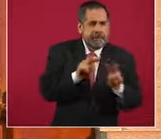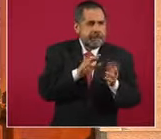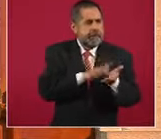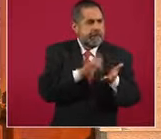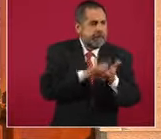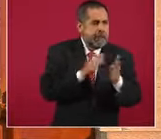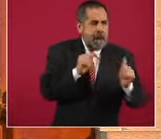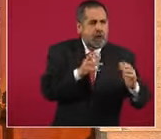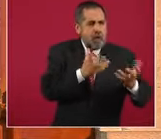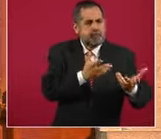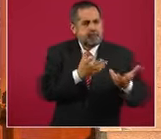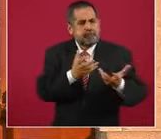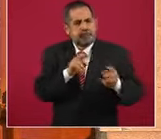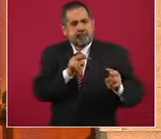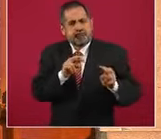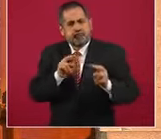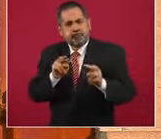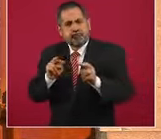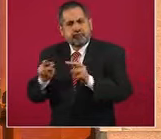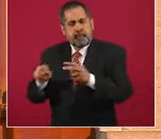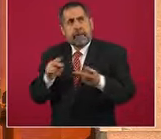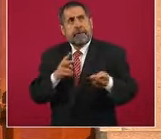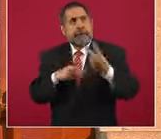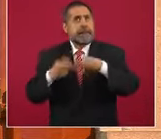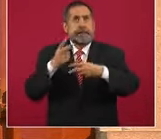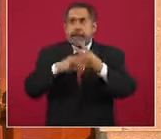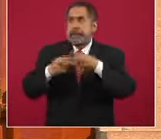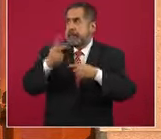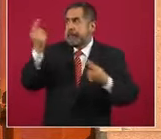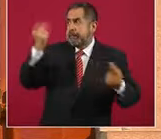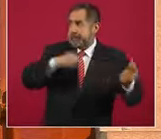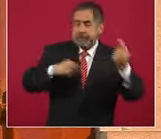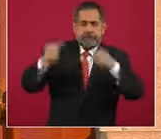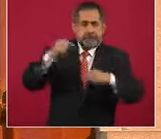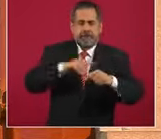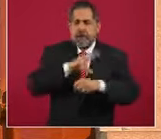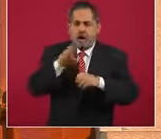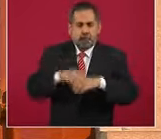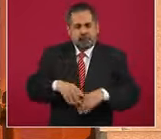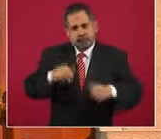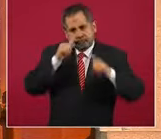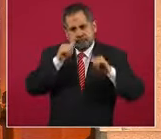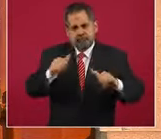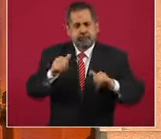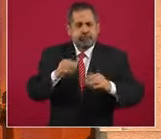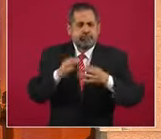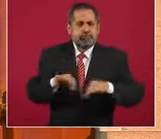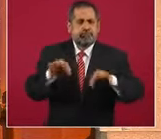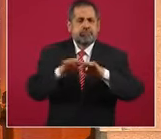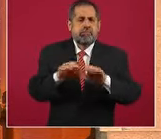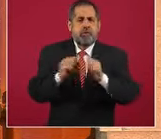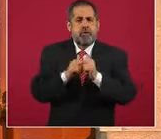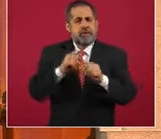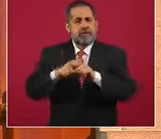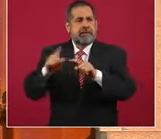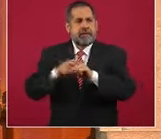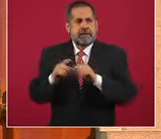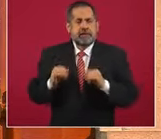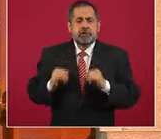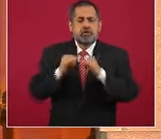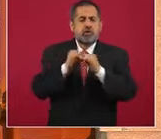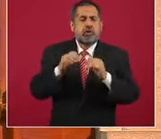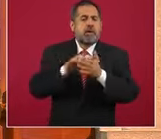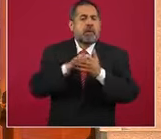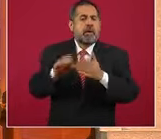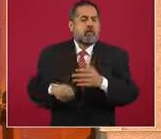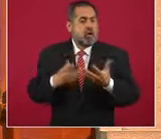apoyando el regreso de connacionales, sobre todo también aquí en coordinación con otras instituciones como es el